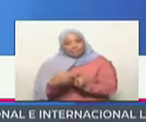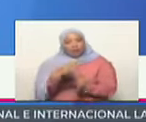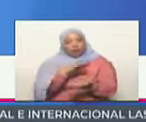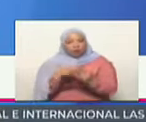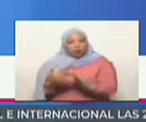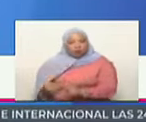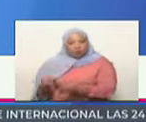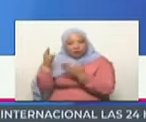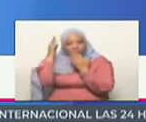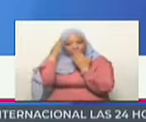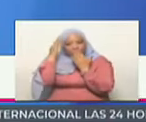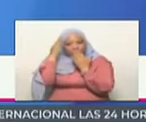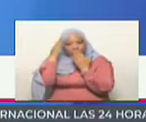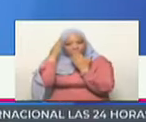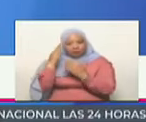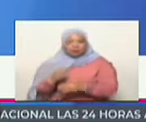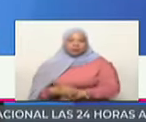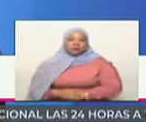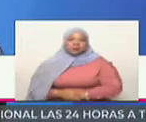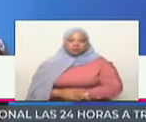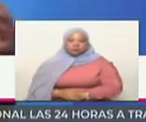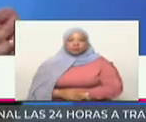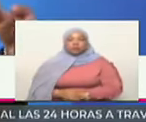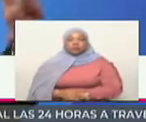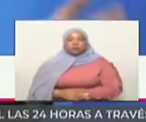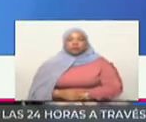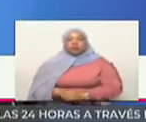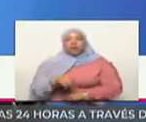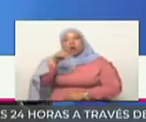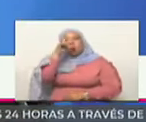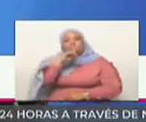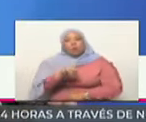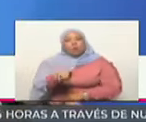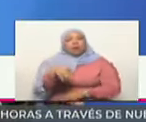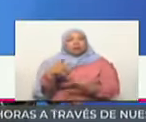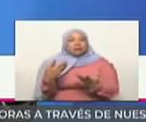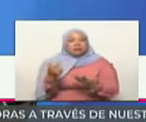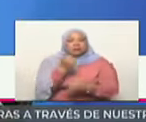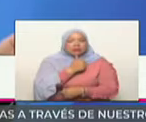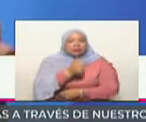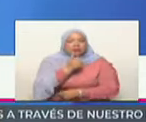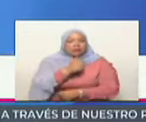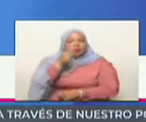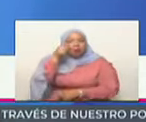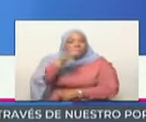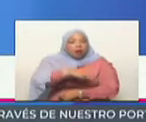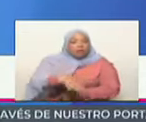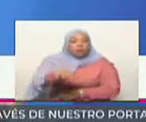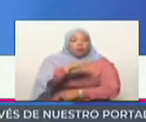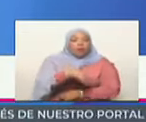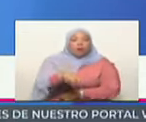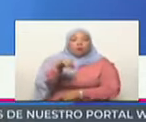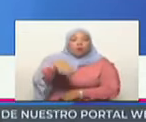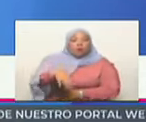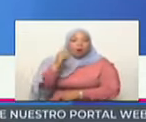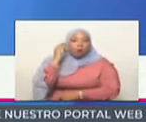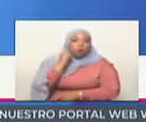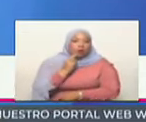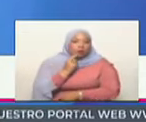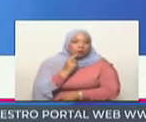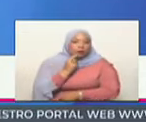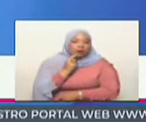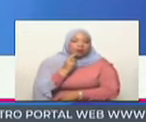tienen, ¿de cuántos años estamos hablando de la existencia del pueblo Pemón en sus tierras originarias?